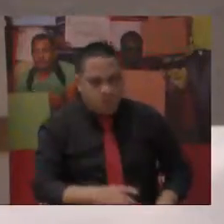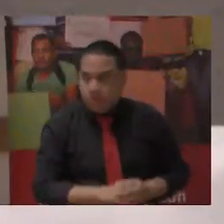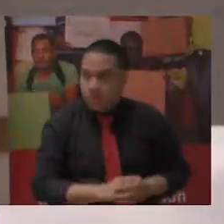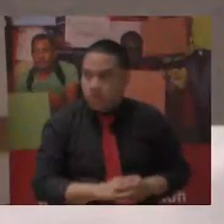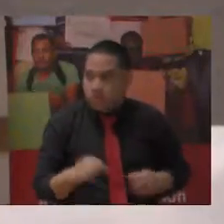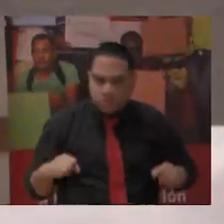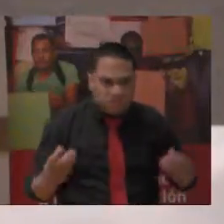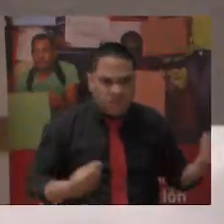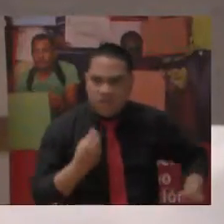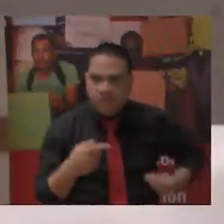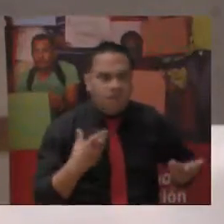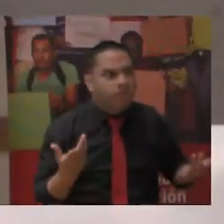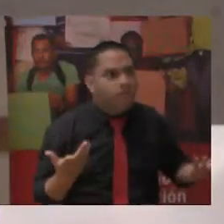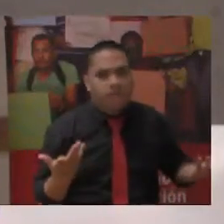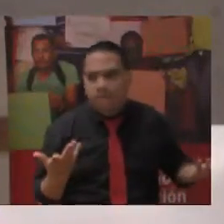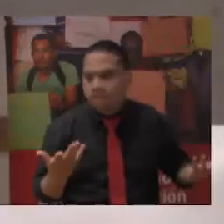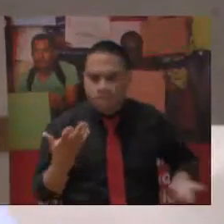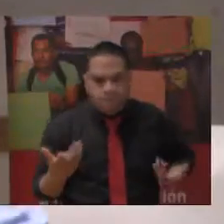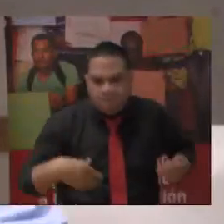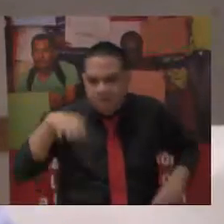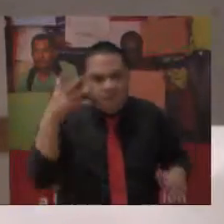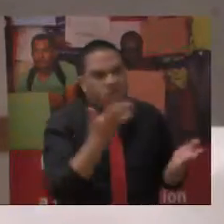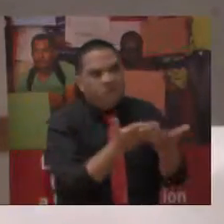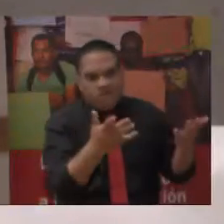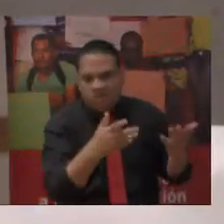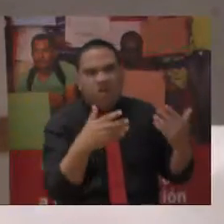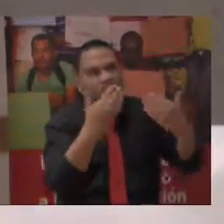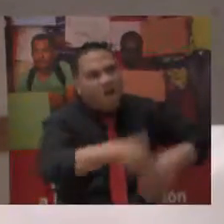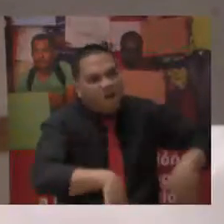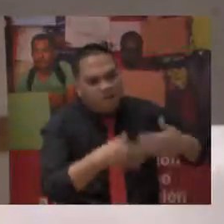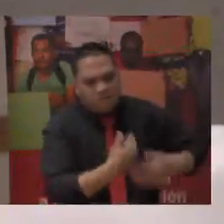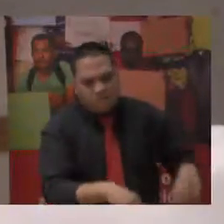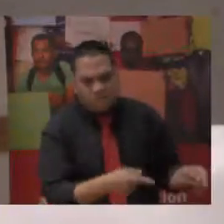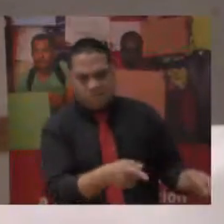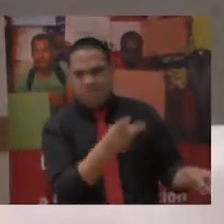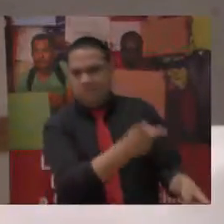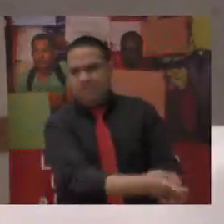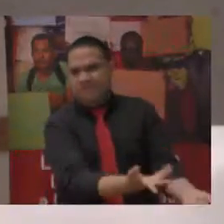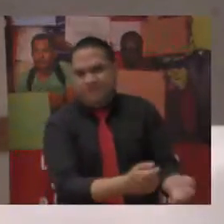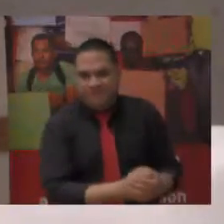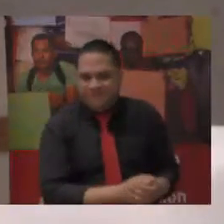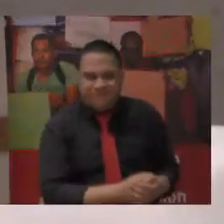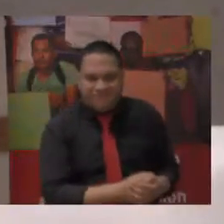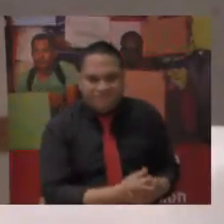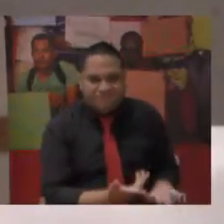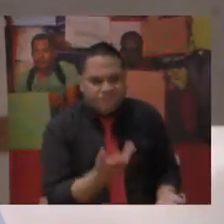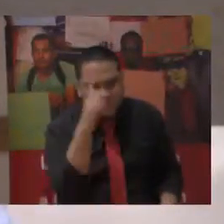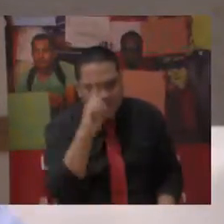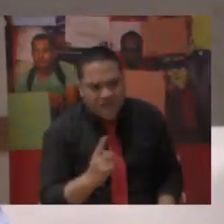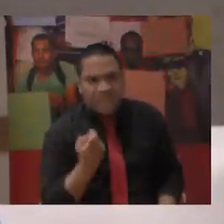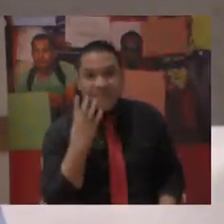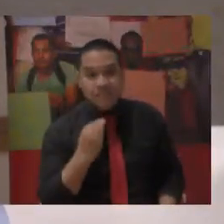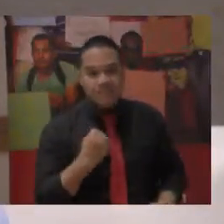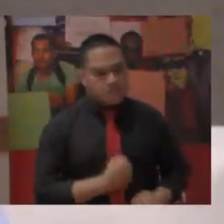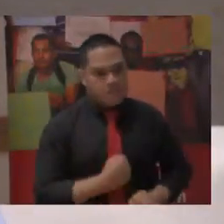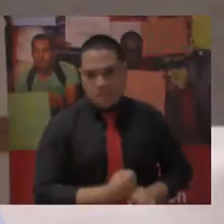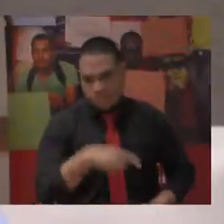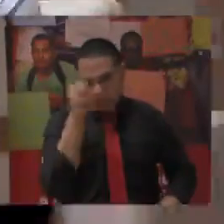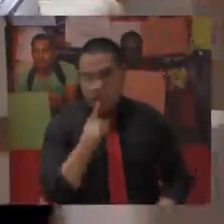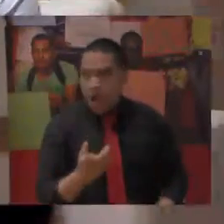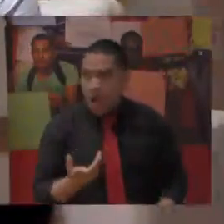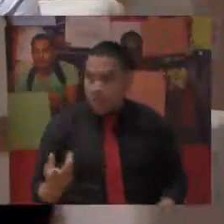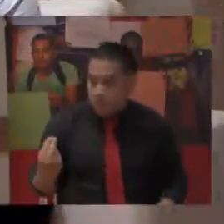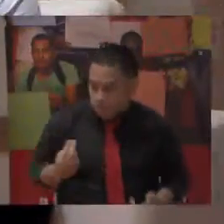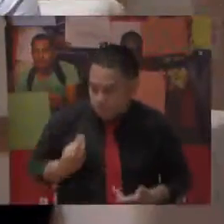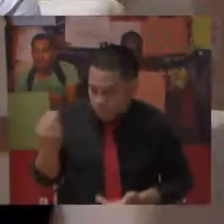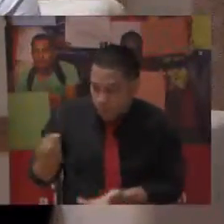10.000 diabluras porque no tienen otra cosa. Entonces, ¿qué es lo que tenemos que hacer? Trabajar para suplir ese tipo de problemas. Yo estoy plenamente convencido de